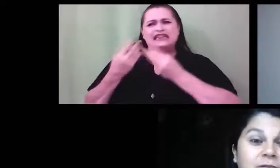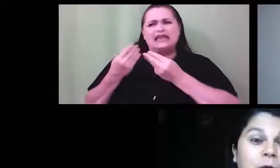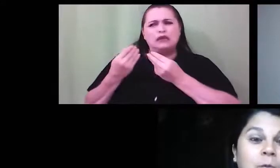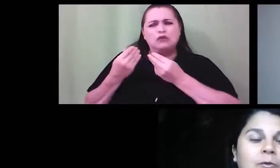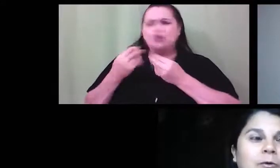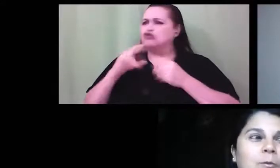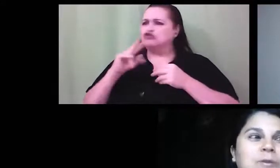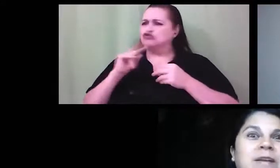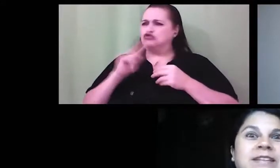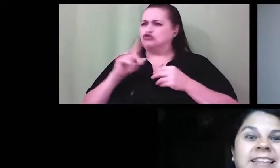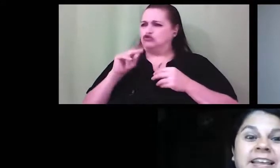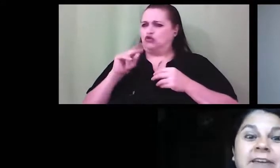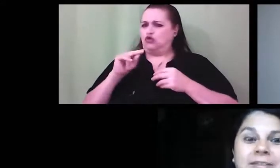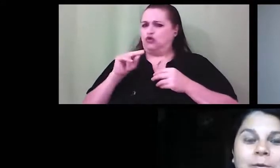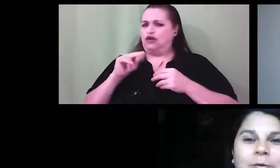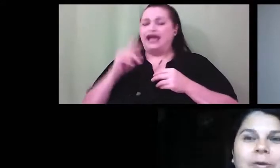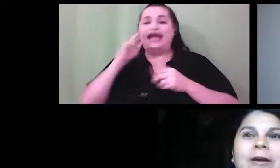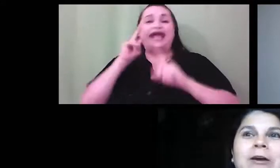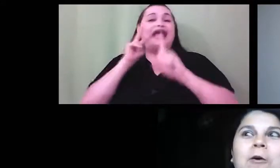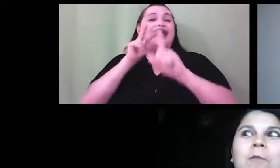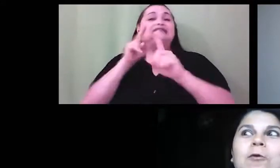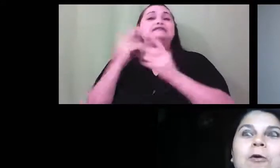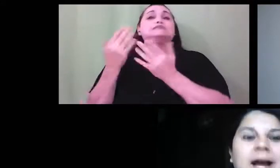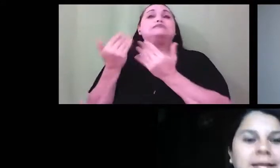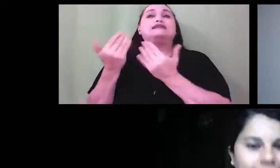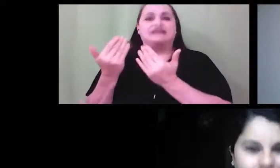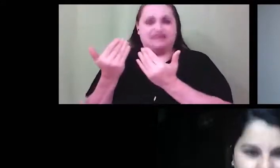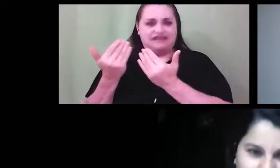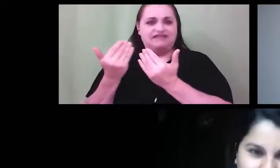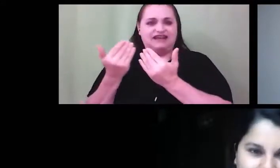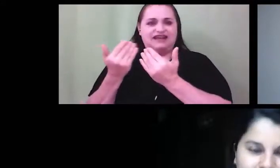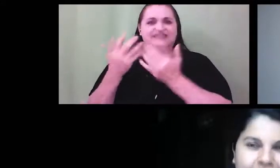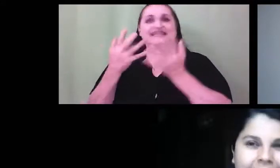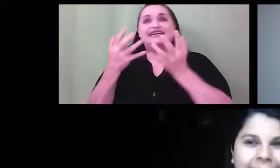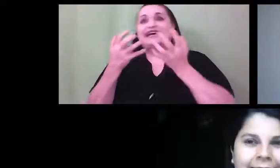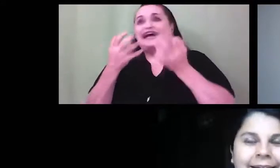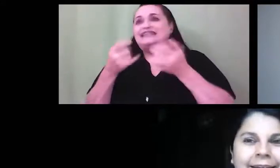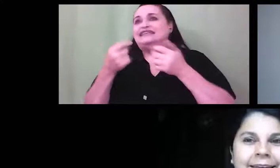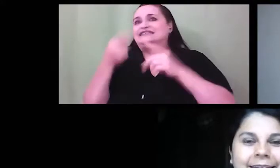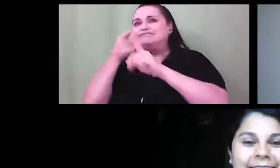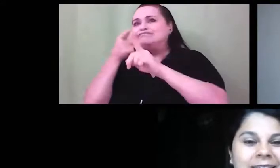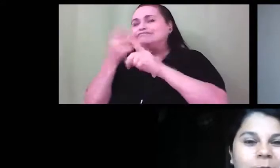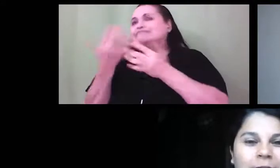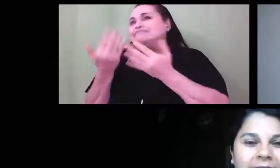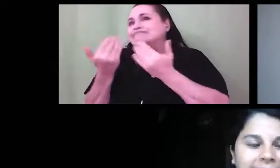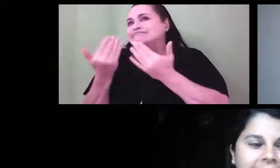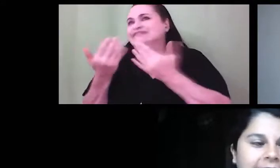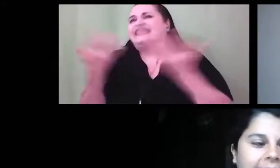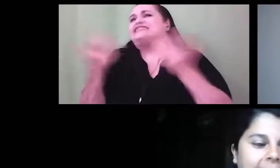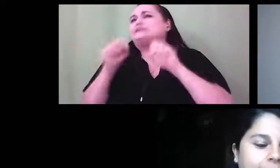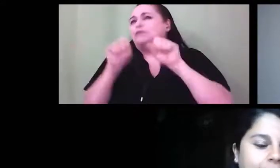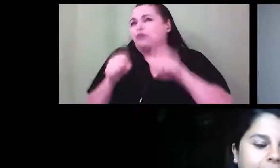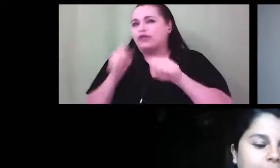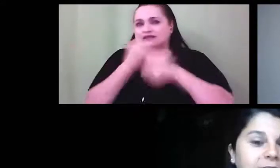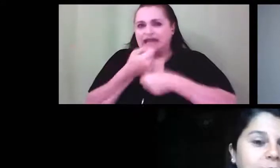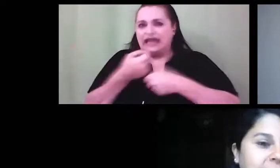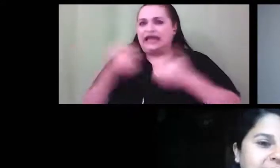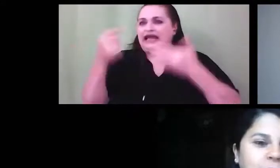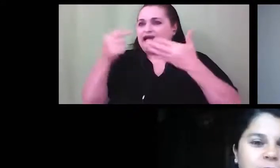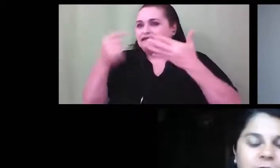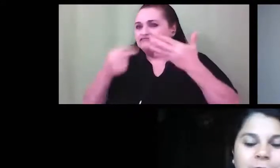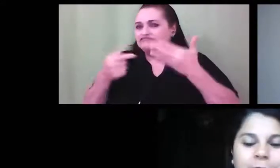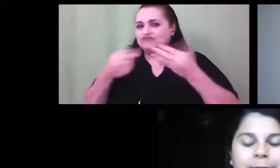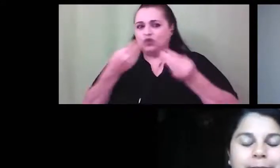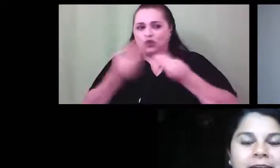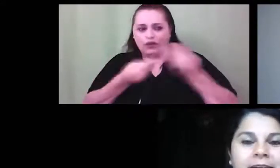tenido, es como, Ah, como muy bien, expectativas, como con expectativas. ganas de, ¿verdad? O sea, de qué se puede hacer, qué se puede hacer con